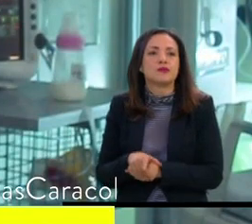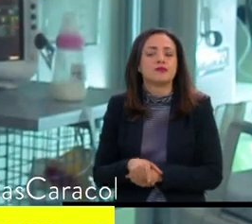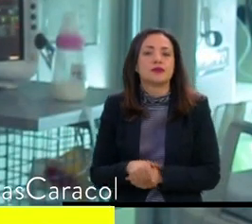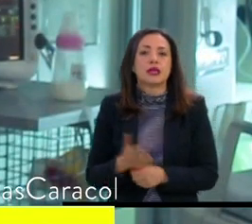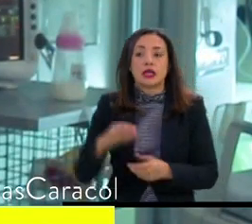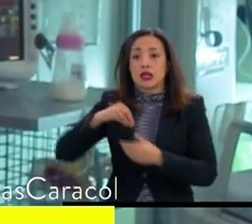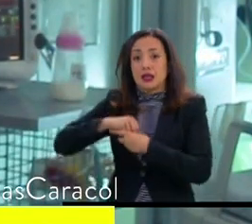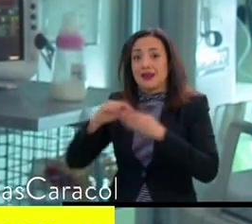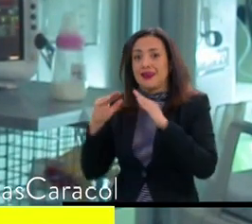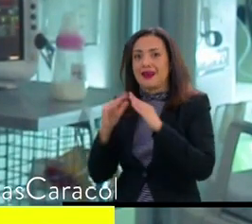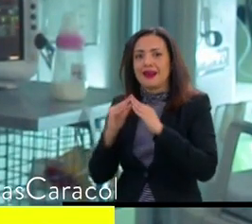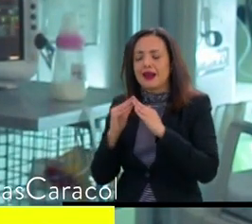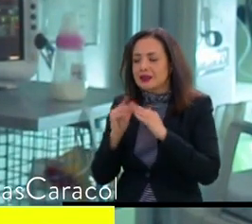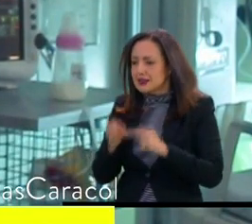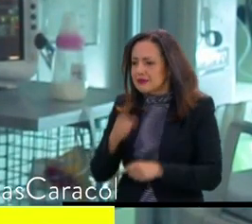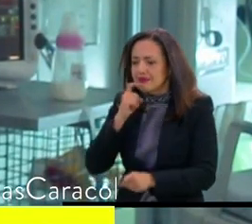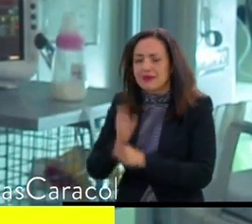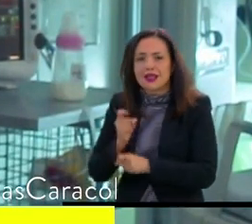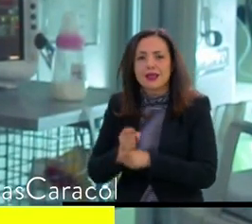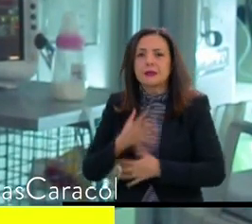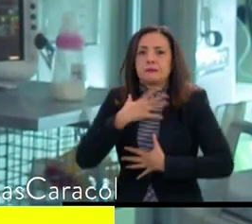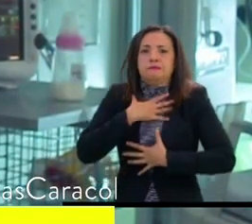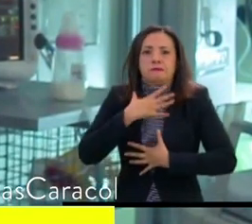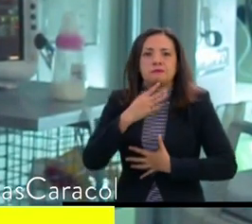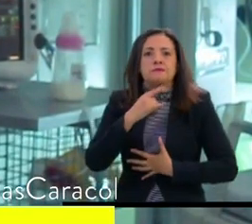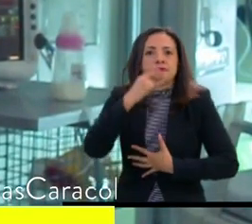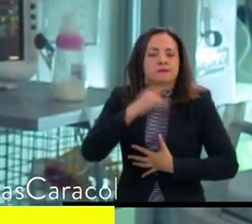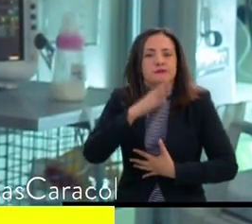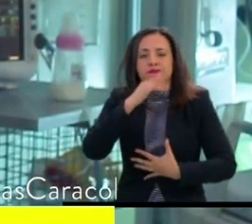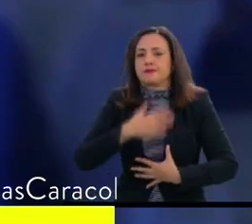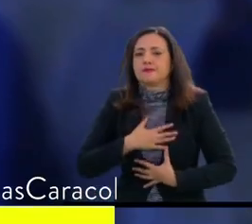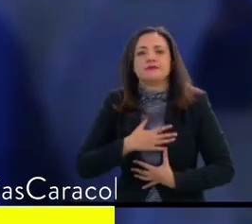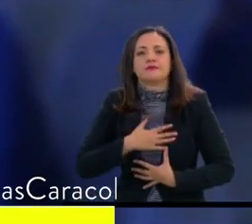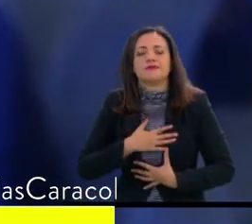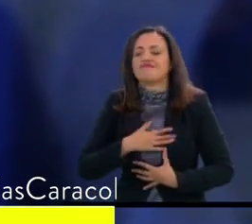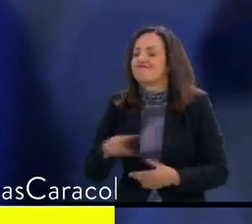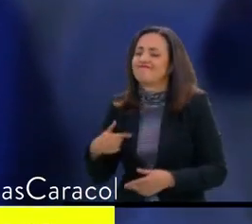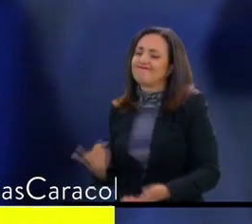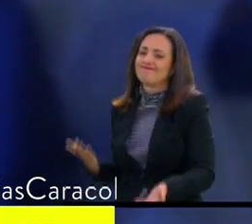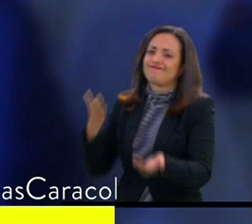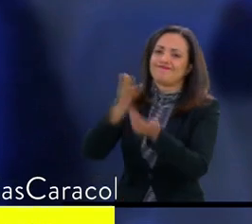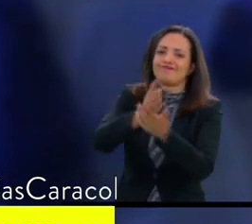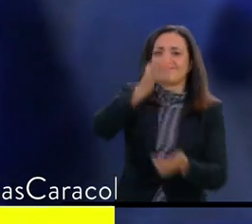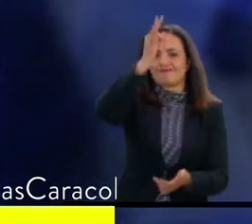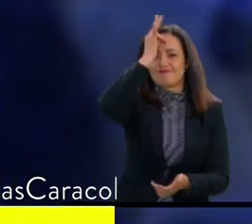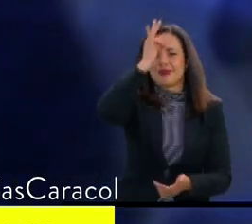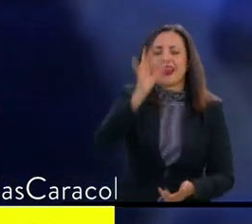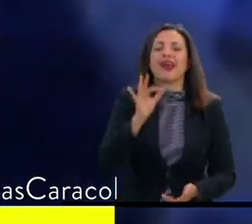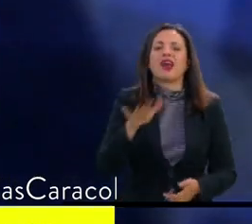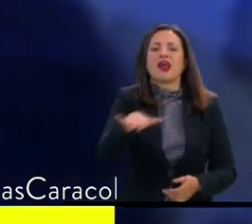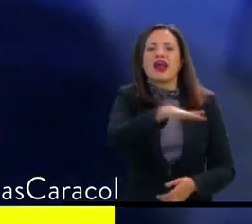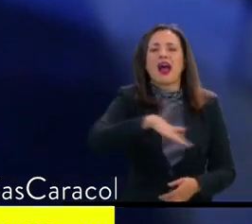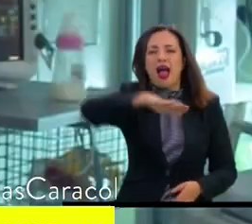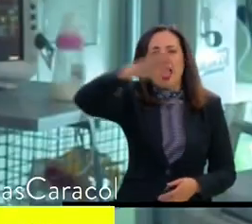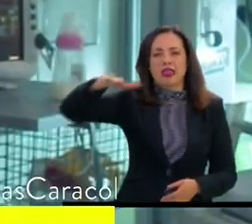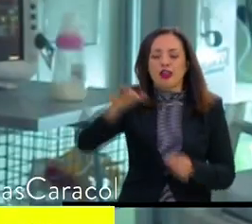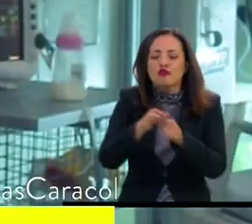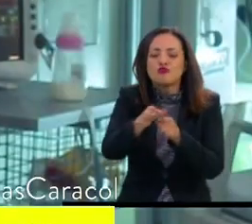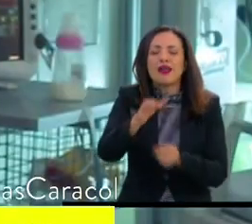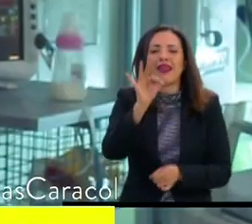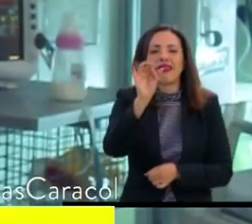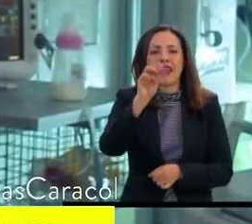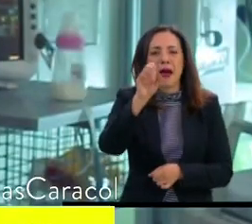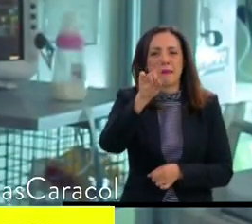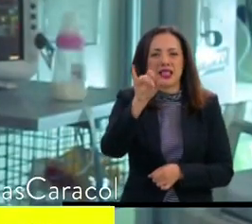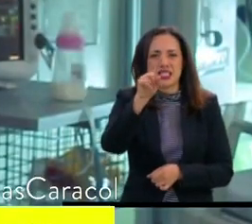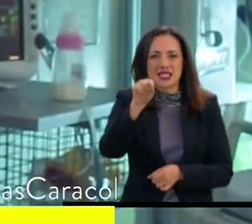complicó para respirar entonces me trasladé al hospital de támesis luego lo trasladaron